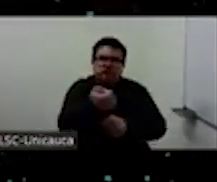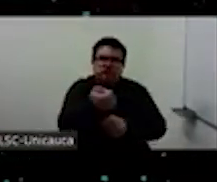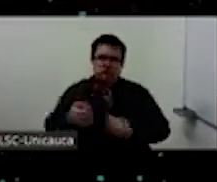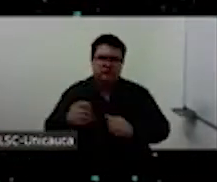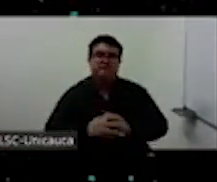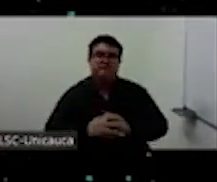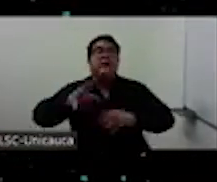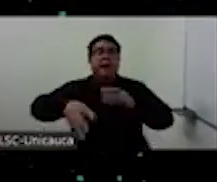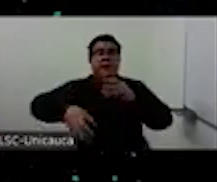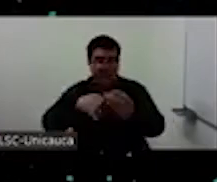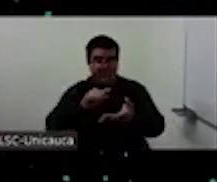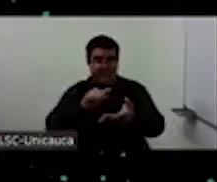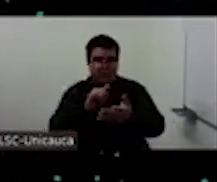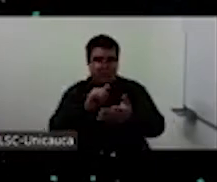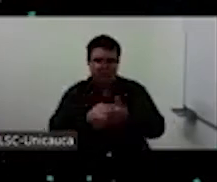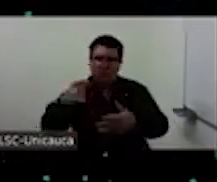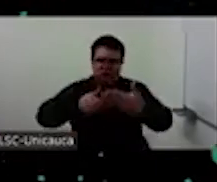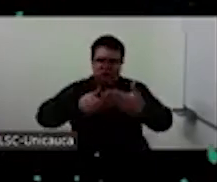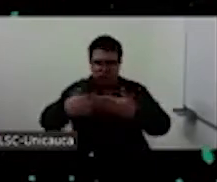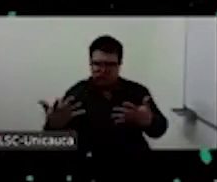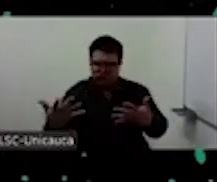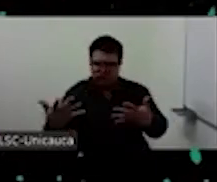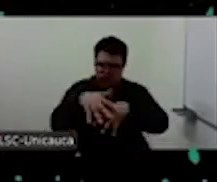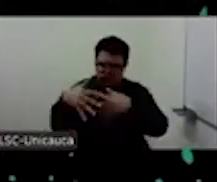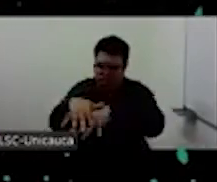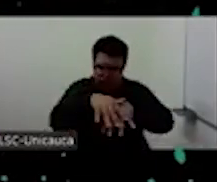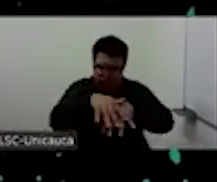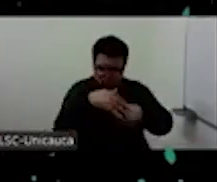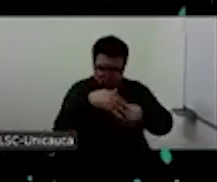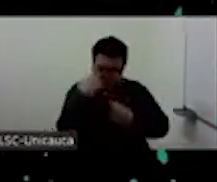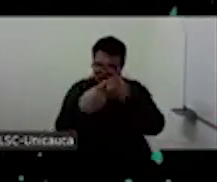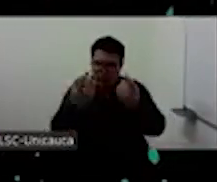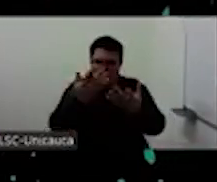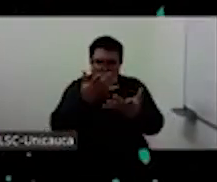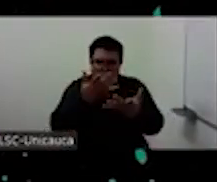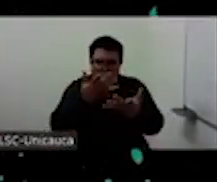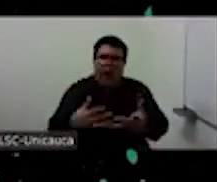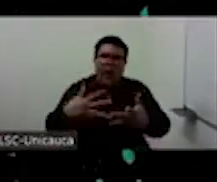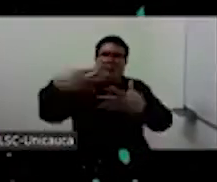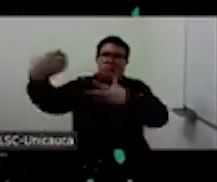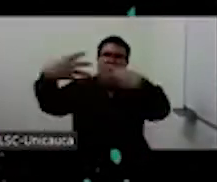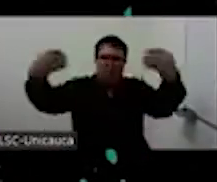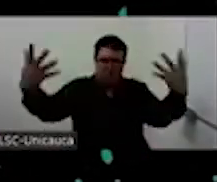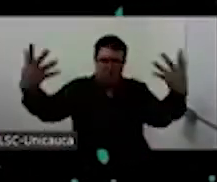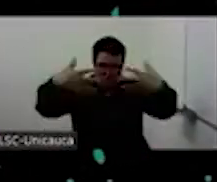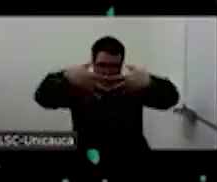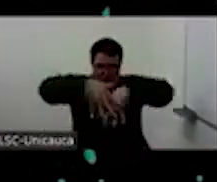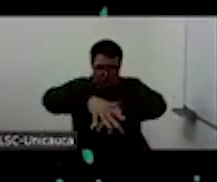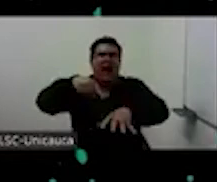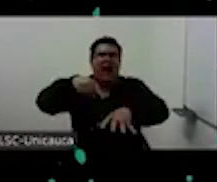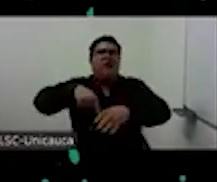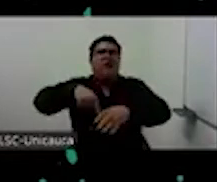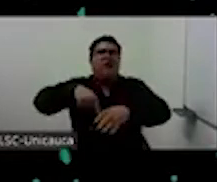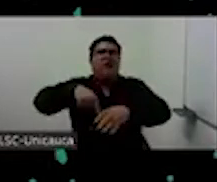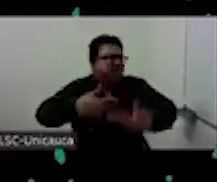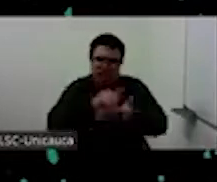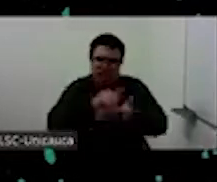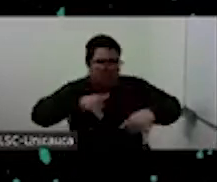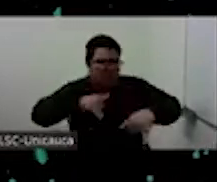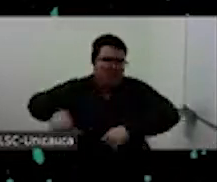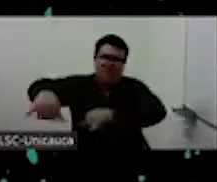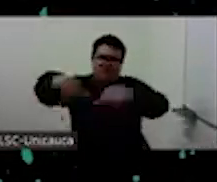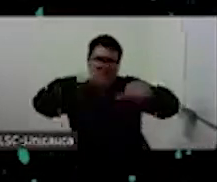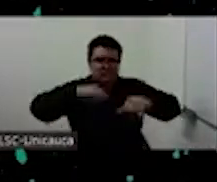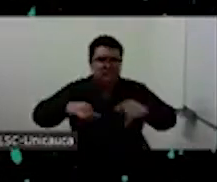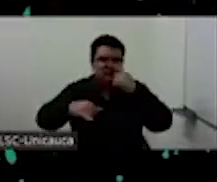esta incorporación y elaboración de elementos foráneos son parte de un mismo proceso, a través del